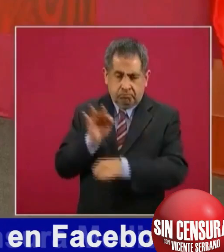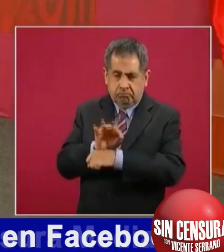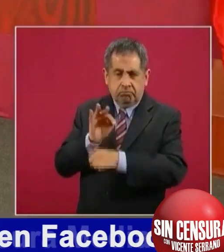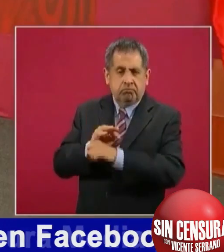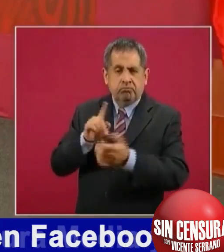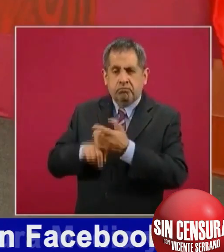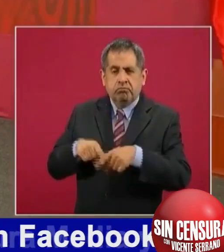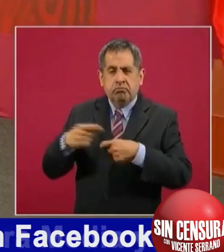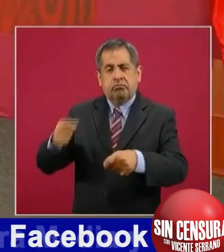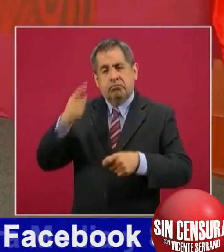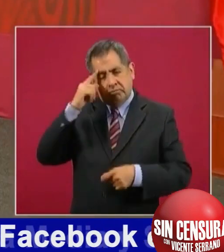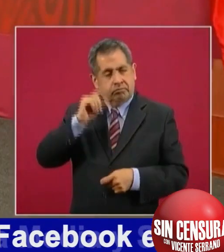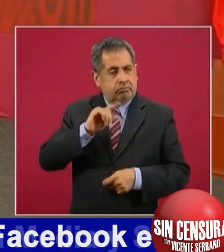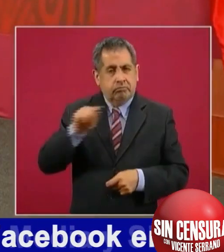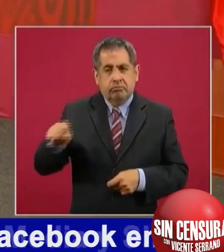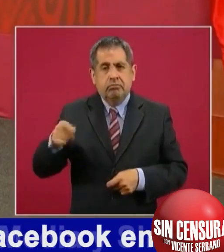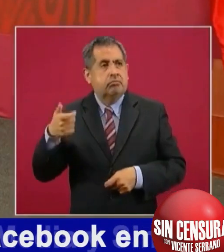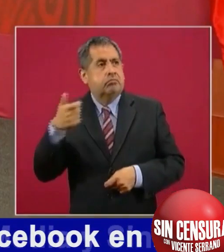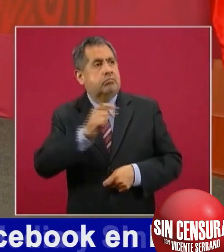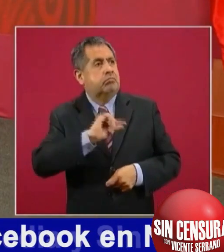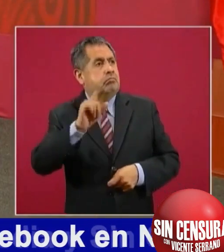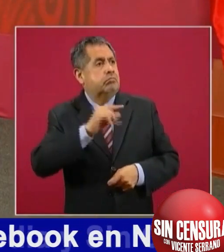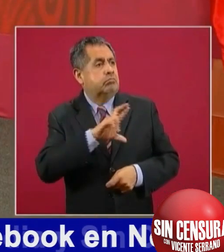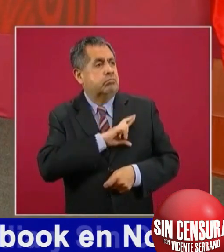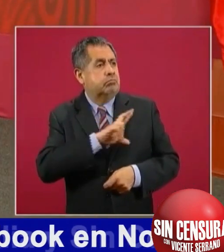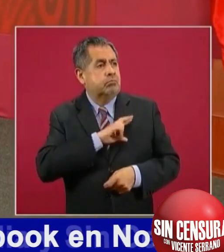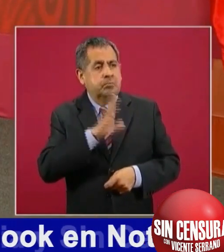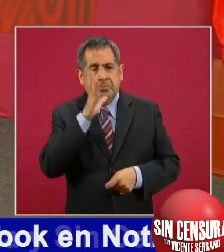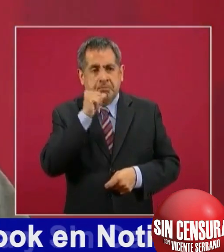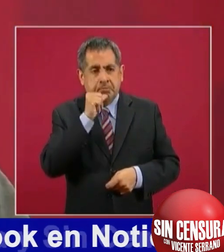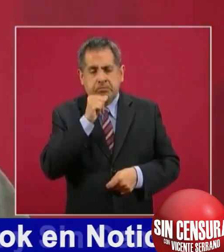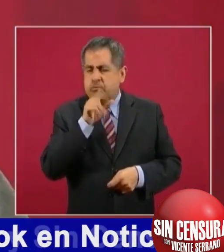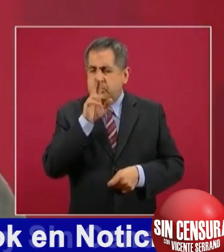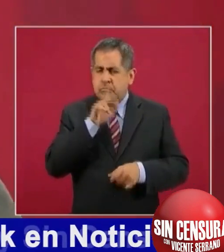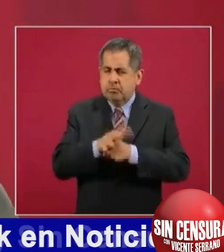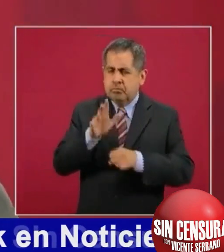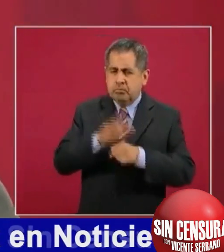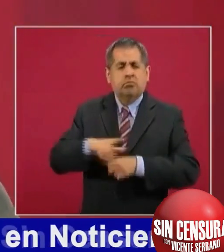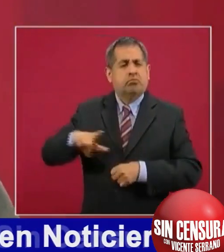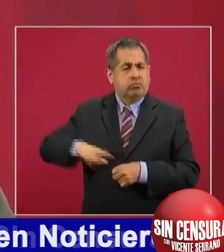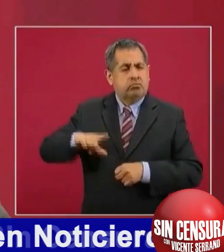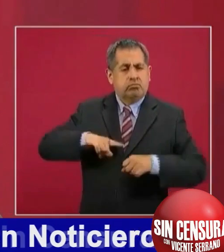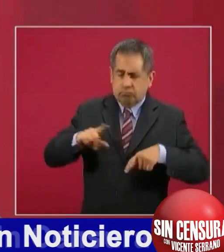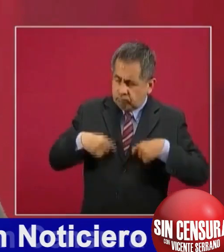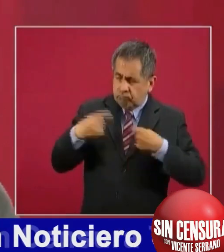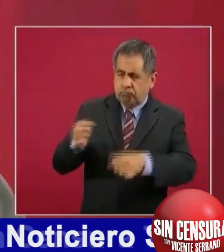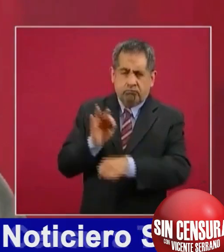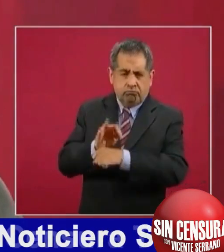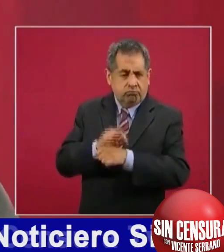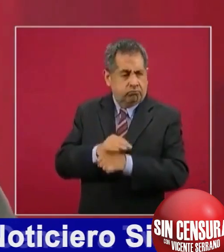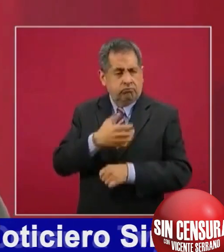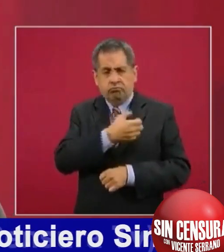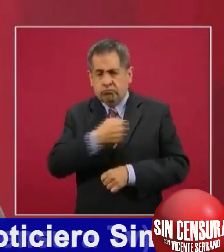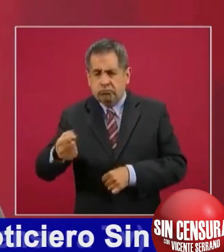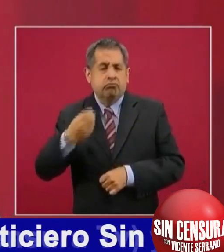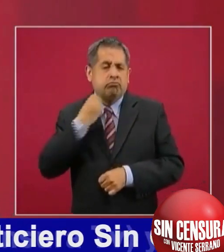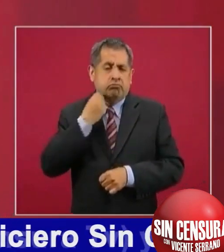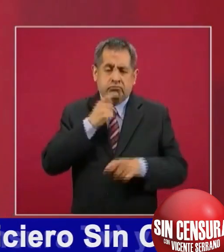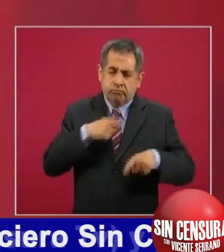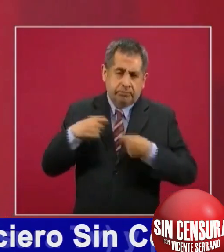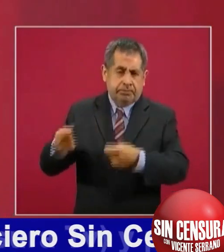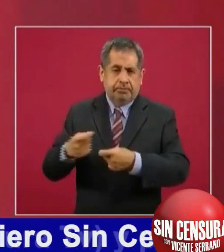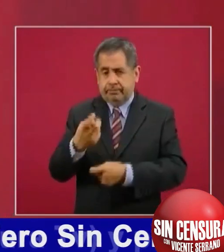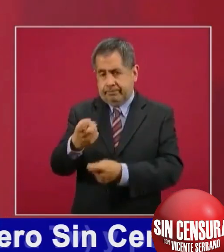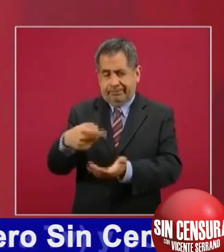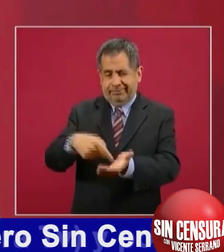a despachos o abogados privados. Es una de las cosas esenciales de esa